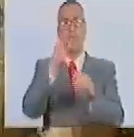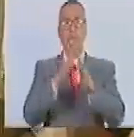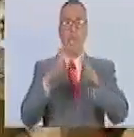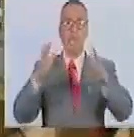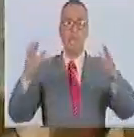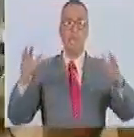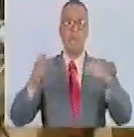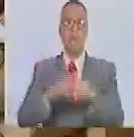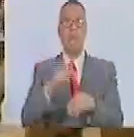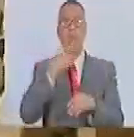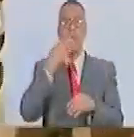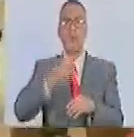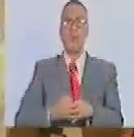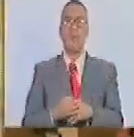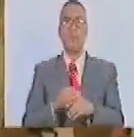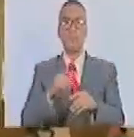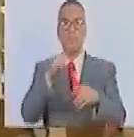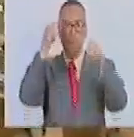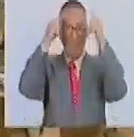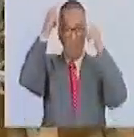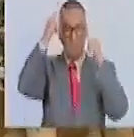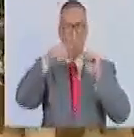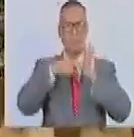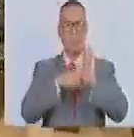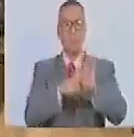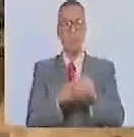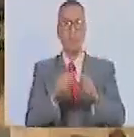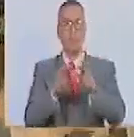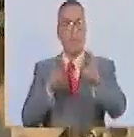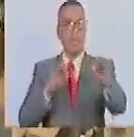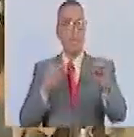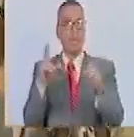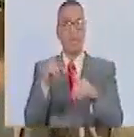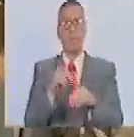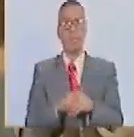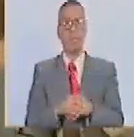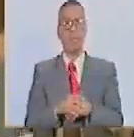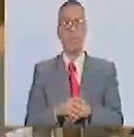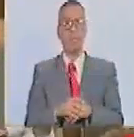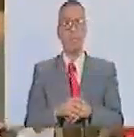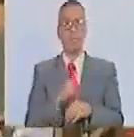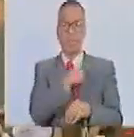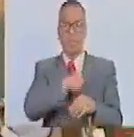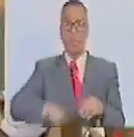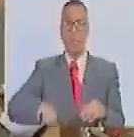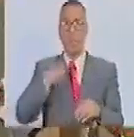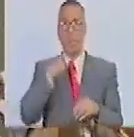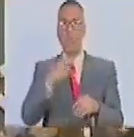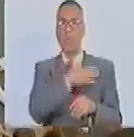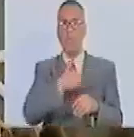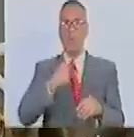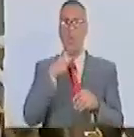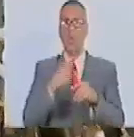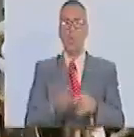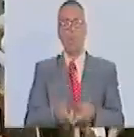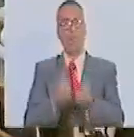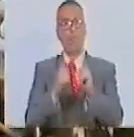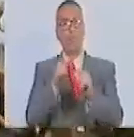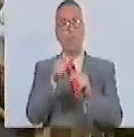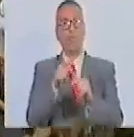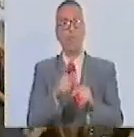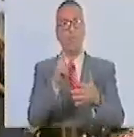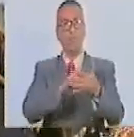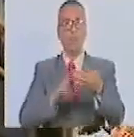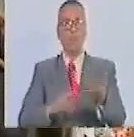enorme que en verdad, como Chávez nos mostró, no queda tan lejos. Presidente, yo le quiero pedir permiso para dar